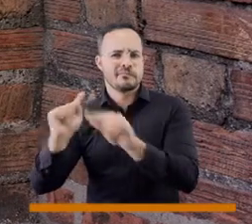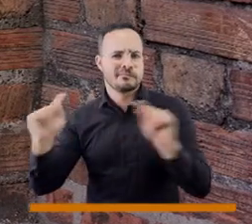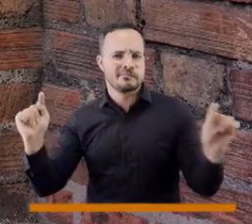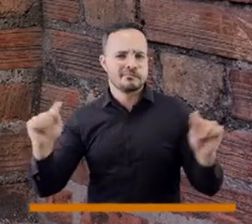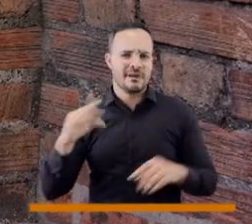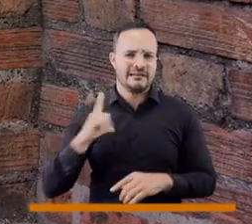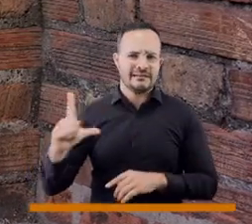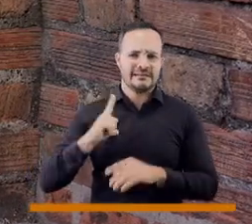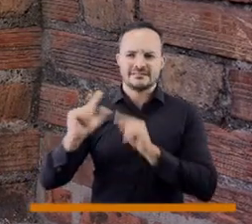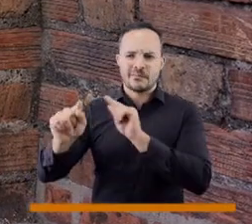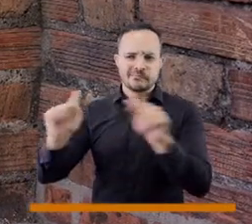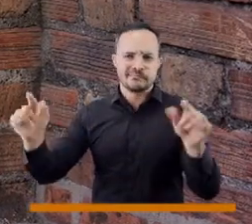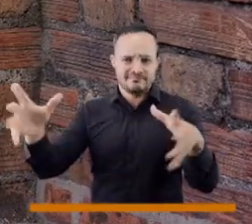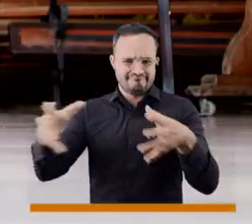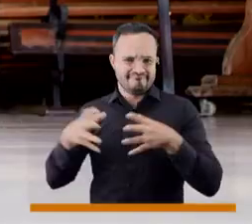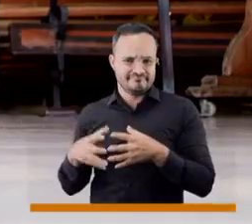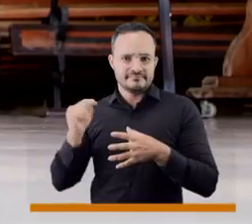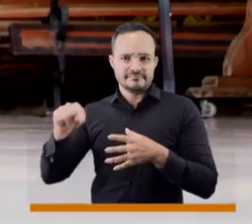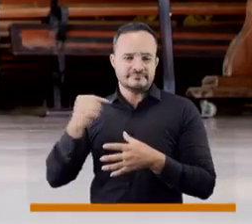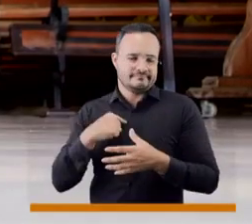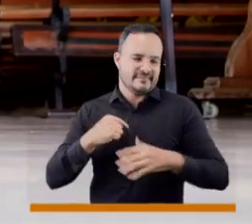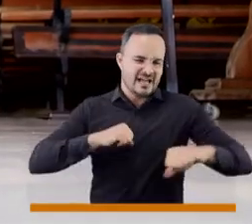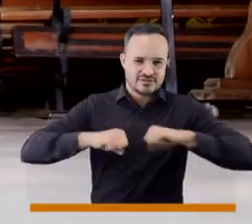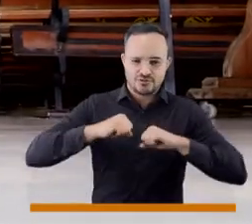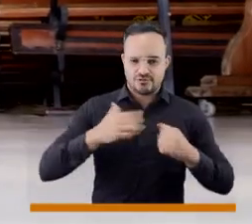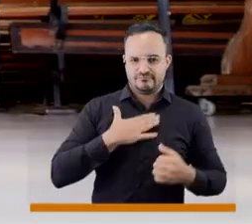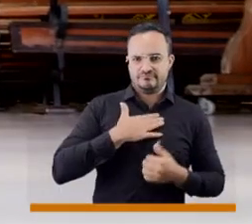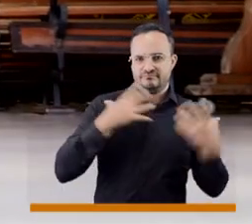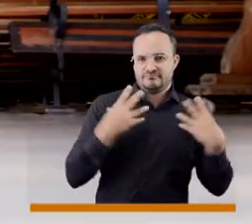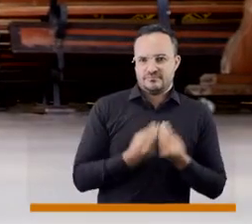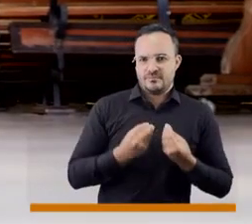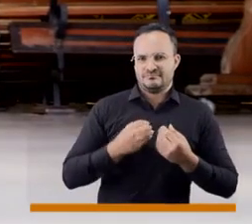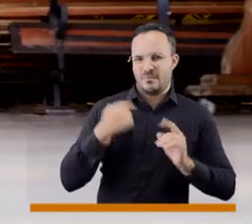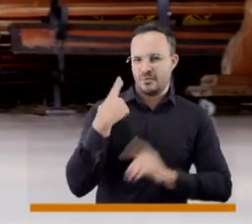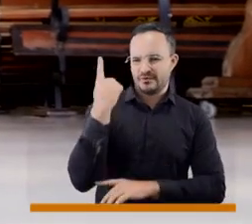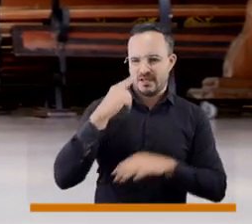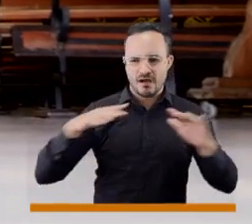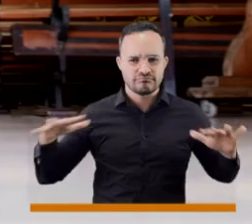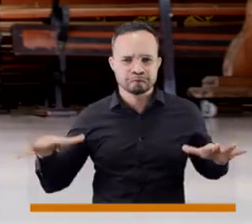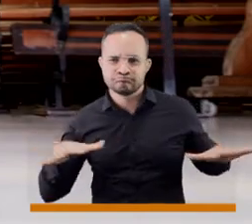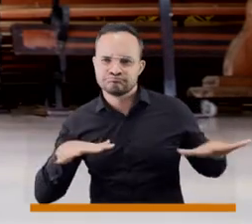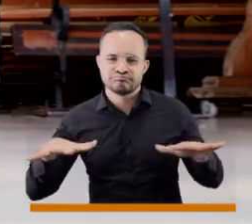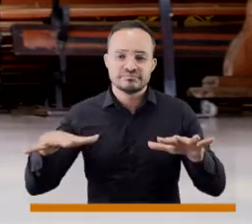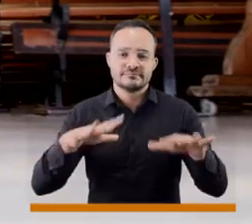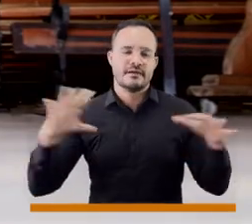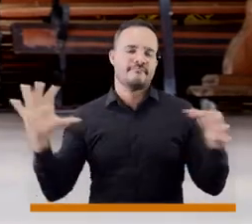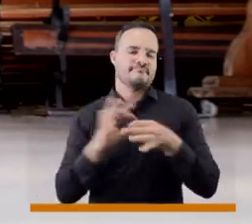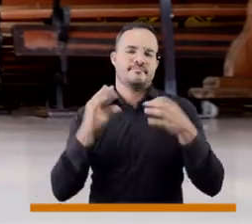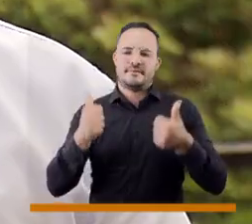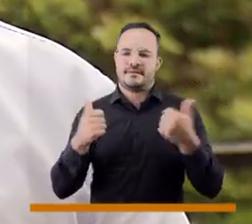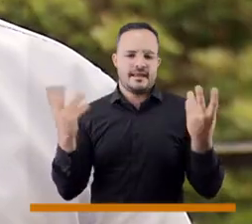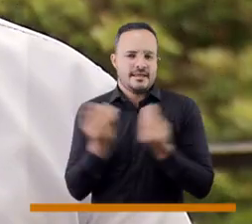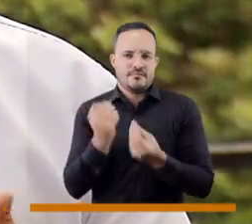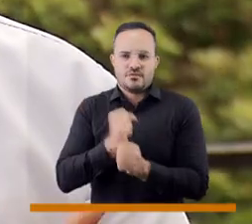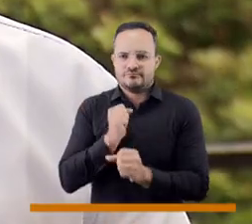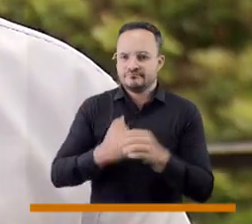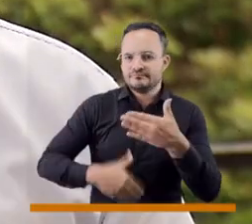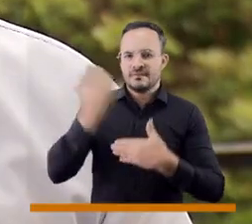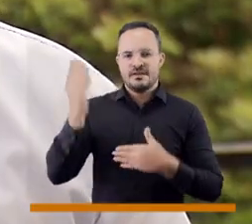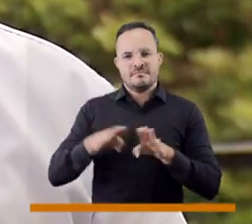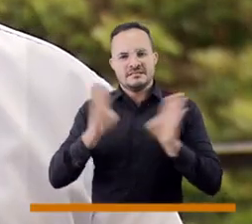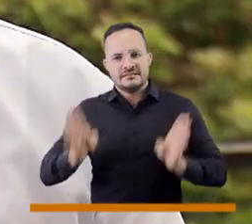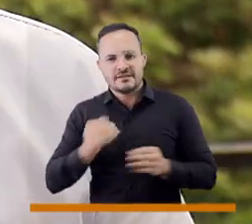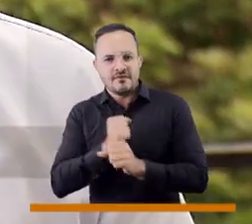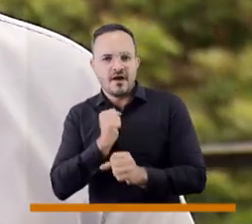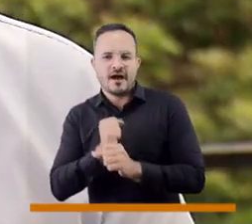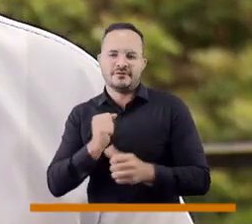del distrito de Medellín y líderes, en nuestro caso, como una labor política, comenzamos a trabajar en equipo. Comenzamos a realizar